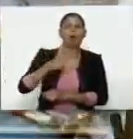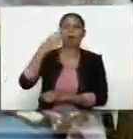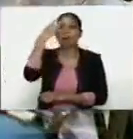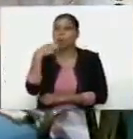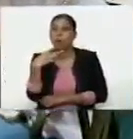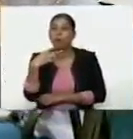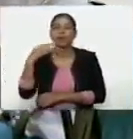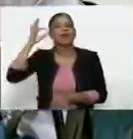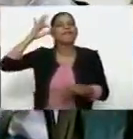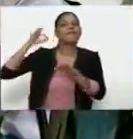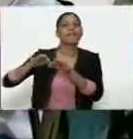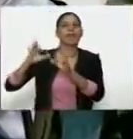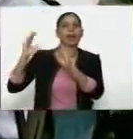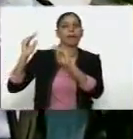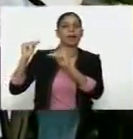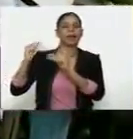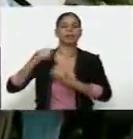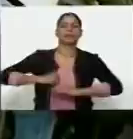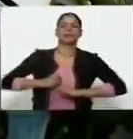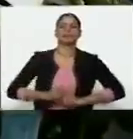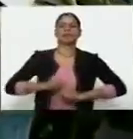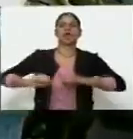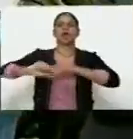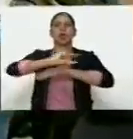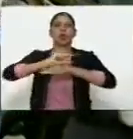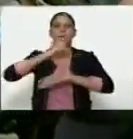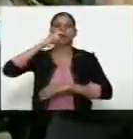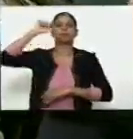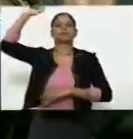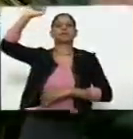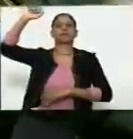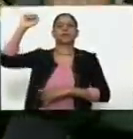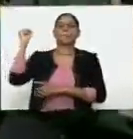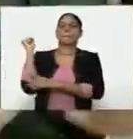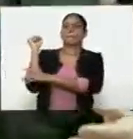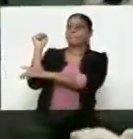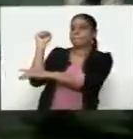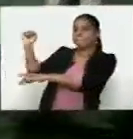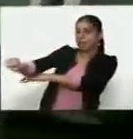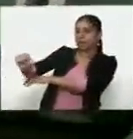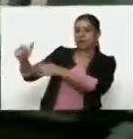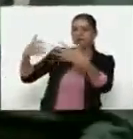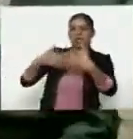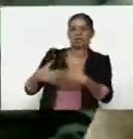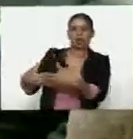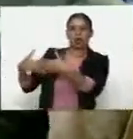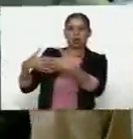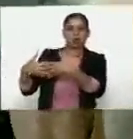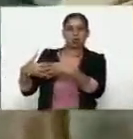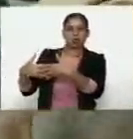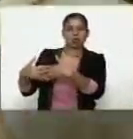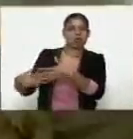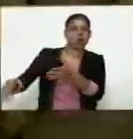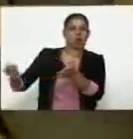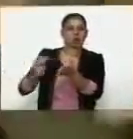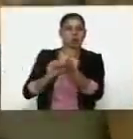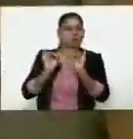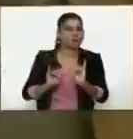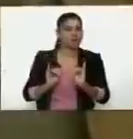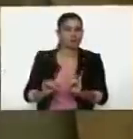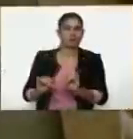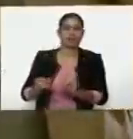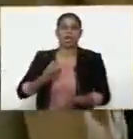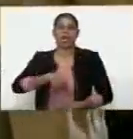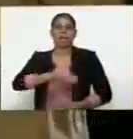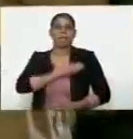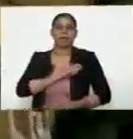que el gobierno bolivariano va a derrotar como si fuera ayer al imperialismo